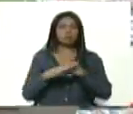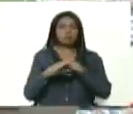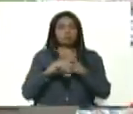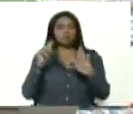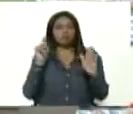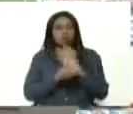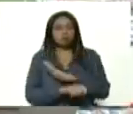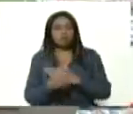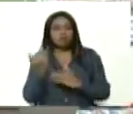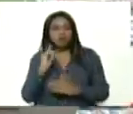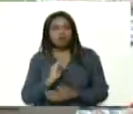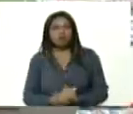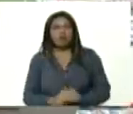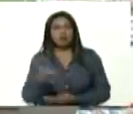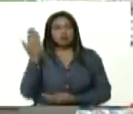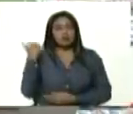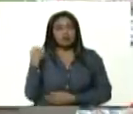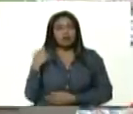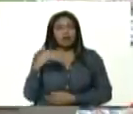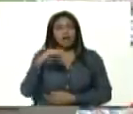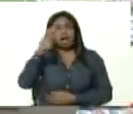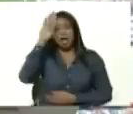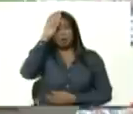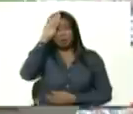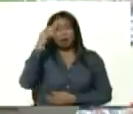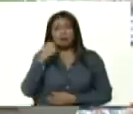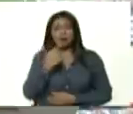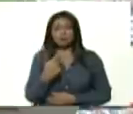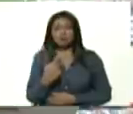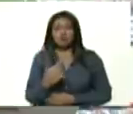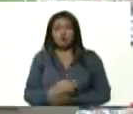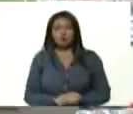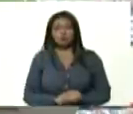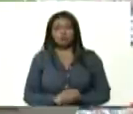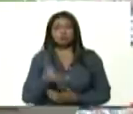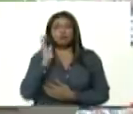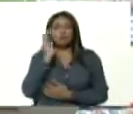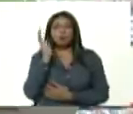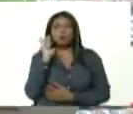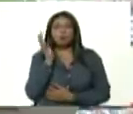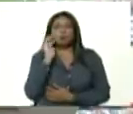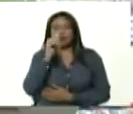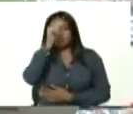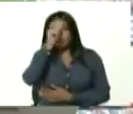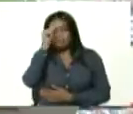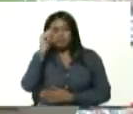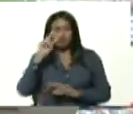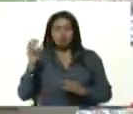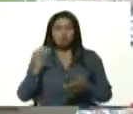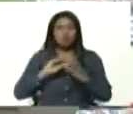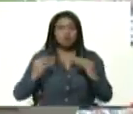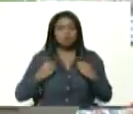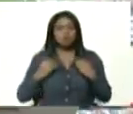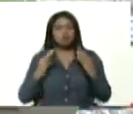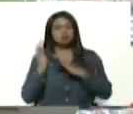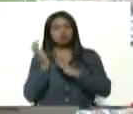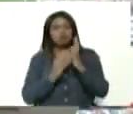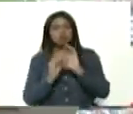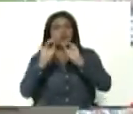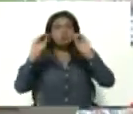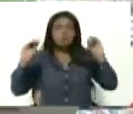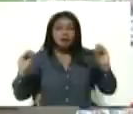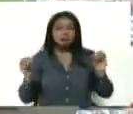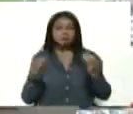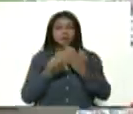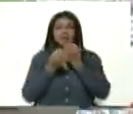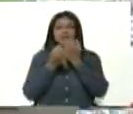ilícitas. Ayer el Papa Francisco, en medio de su discurso del Domingo de Resurrección, llamaba al